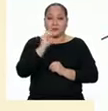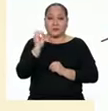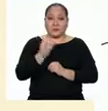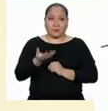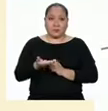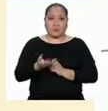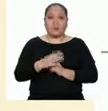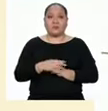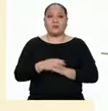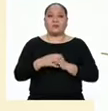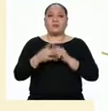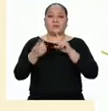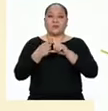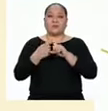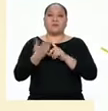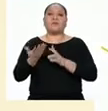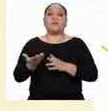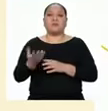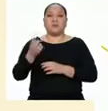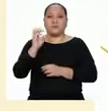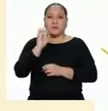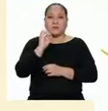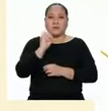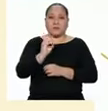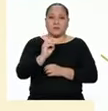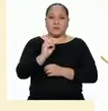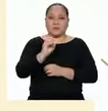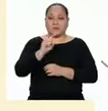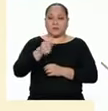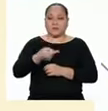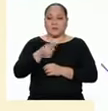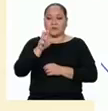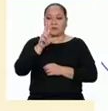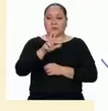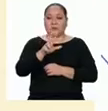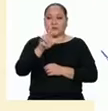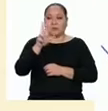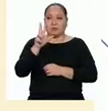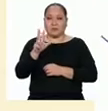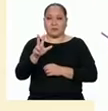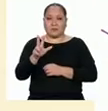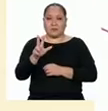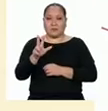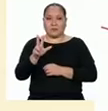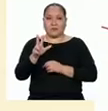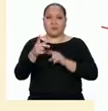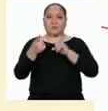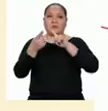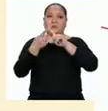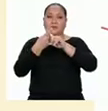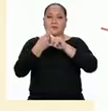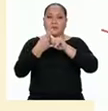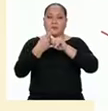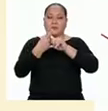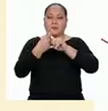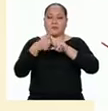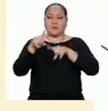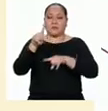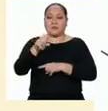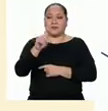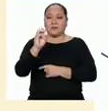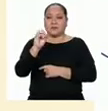porcentual resulta de la multiplicación de la frecuencia relativa, es decir, 33